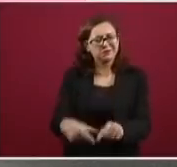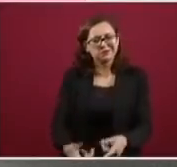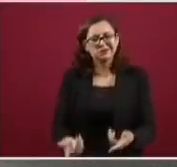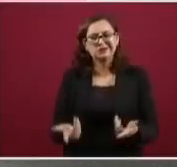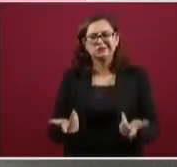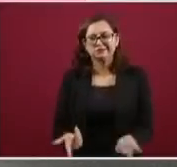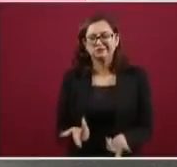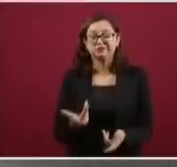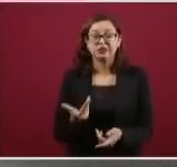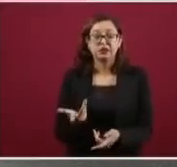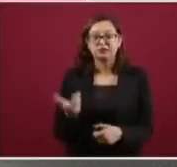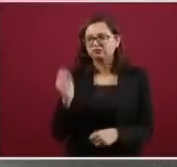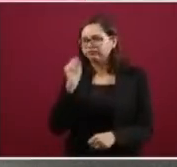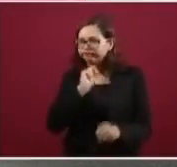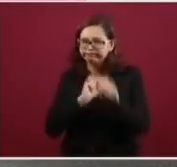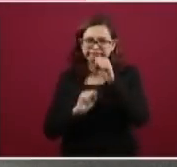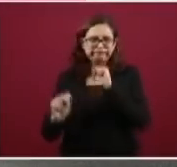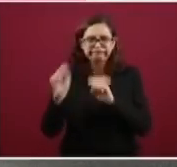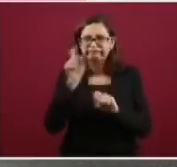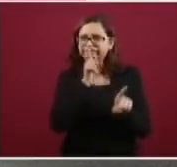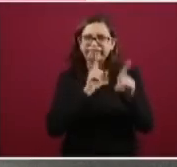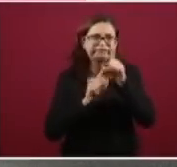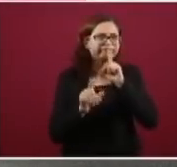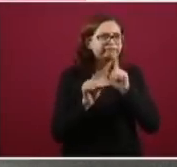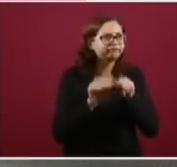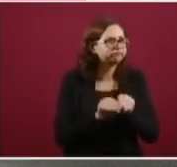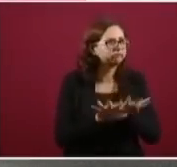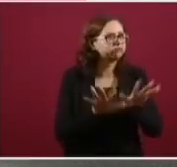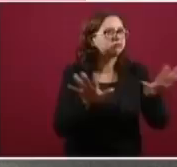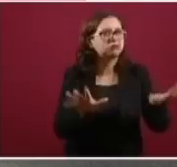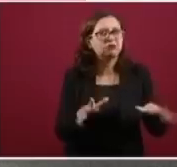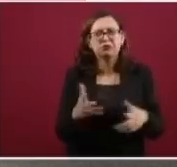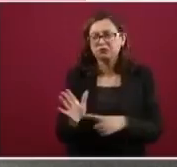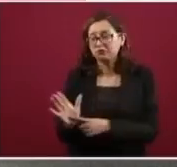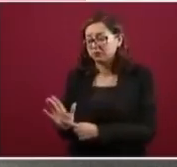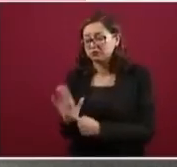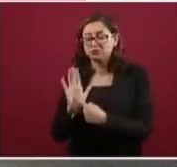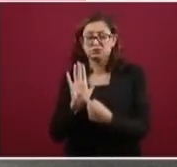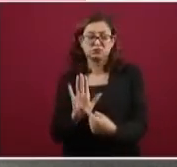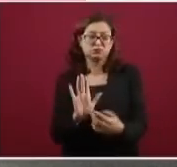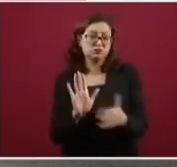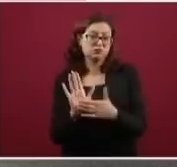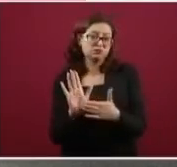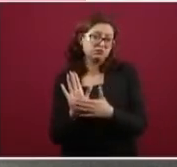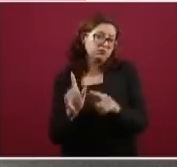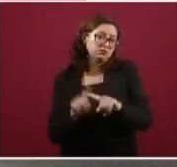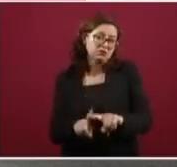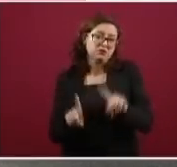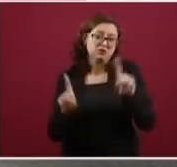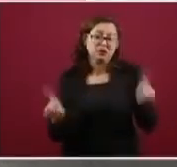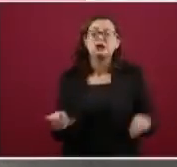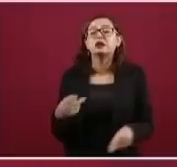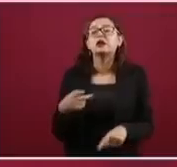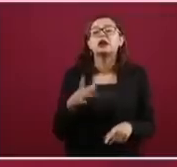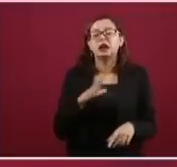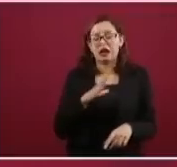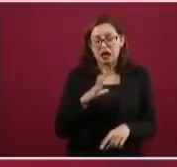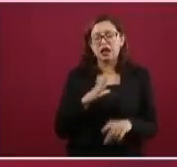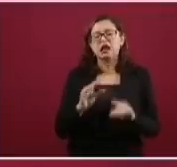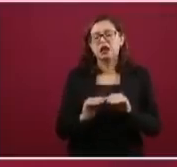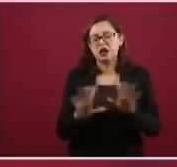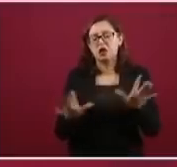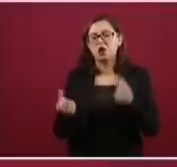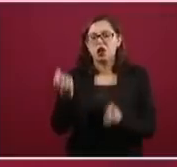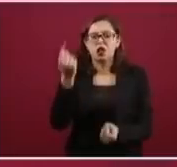estos rumores en los hechos se demuestra lo contrario hay gasolineras como esta que mencioné el león queda más